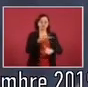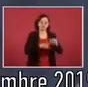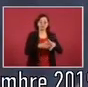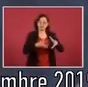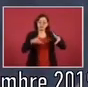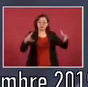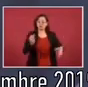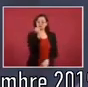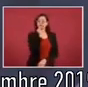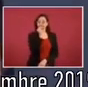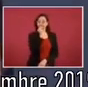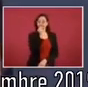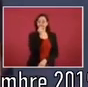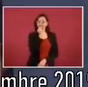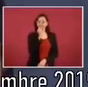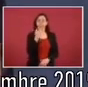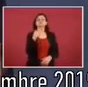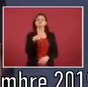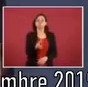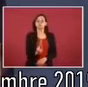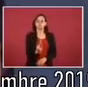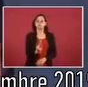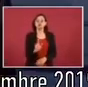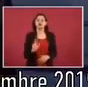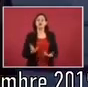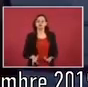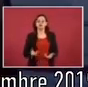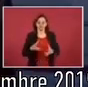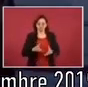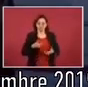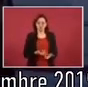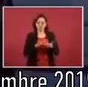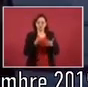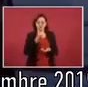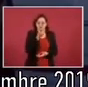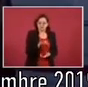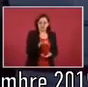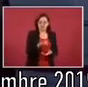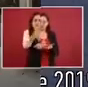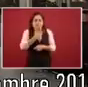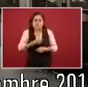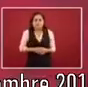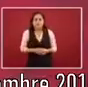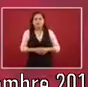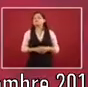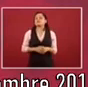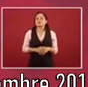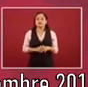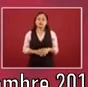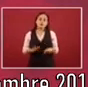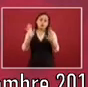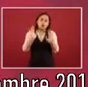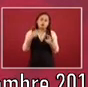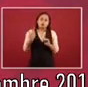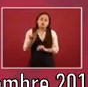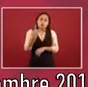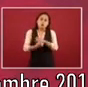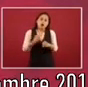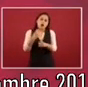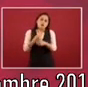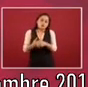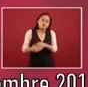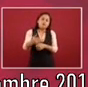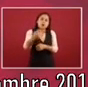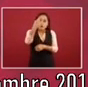decíamos. Pero existe una mejor distribución de la riqueza. Es un año que pedimos